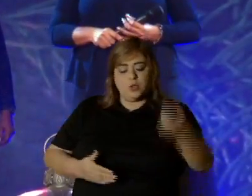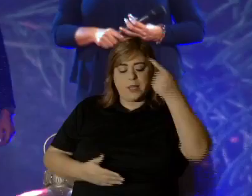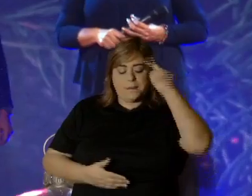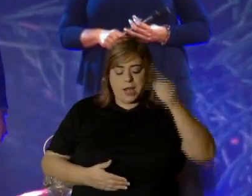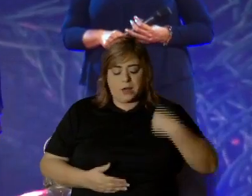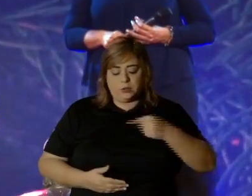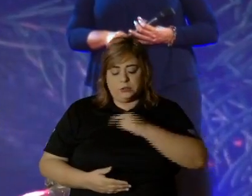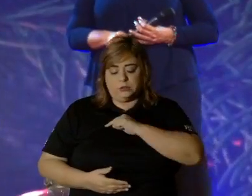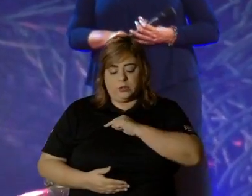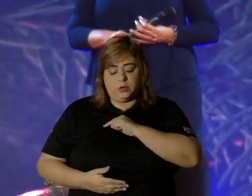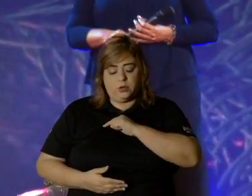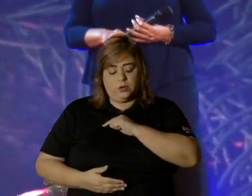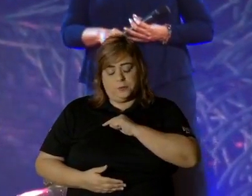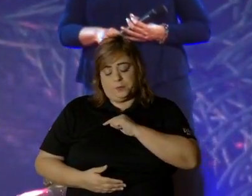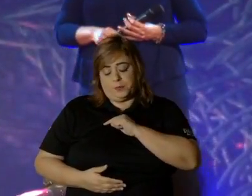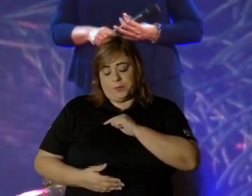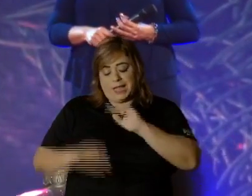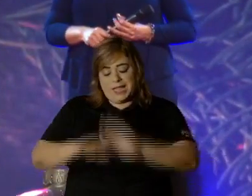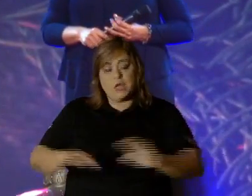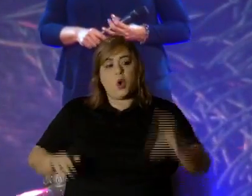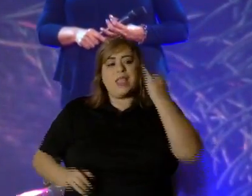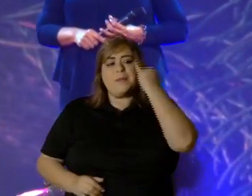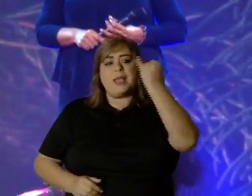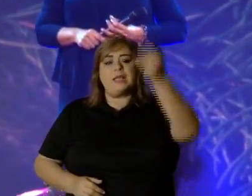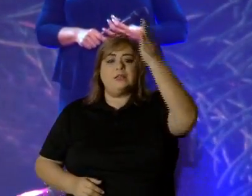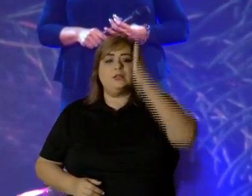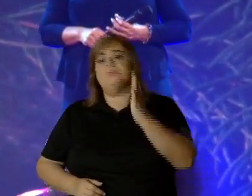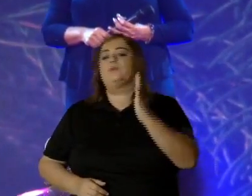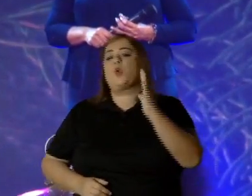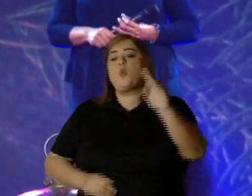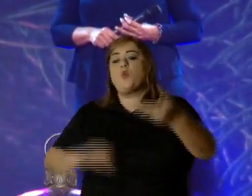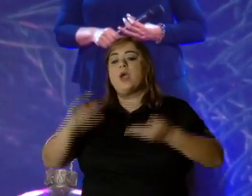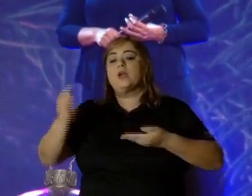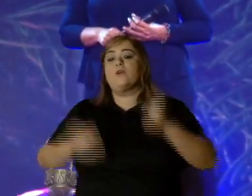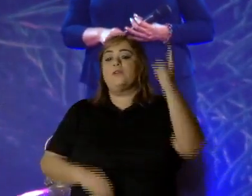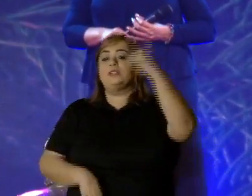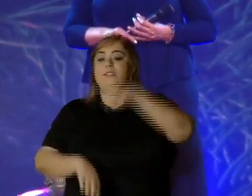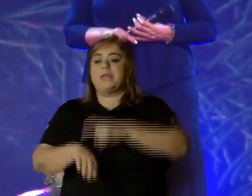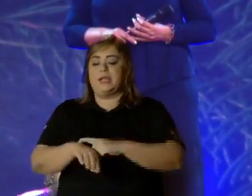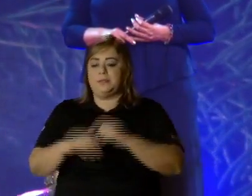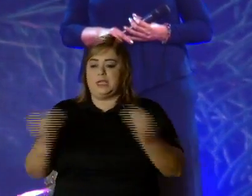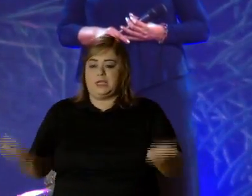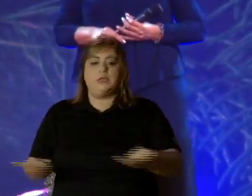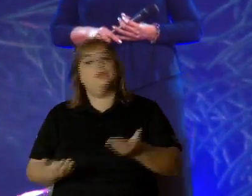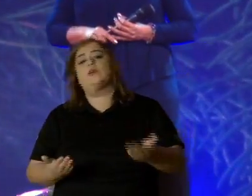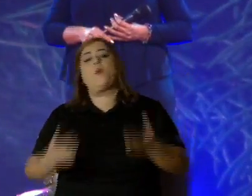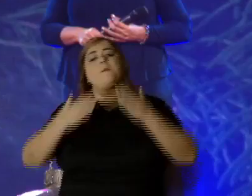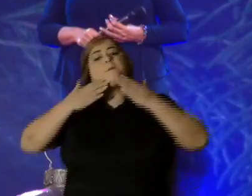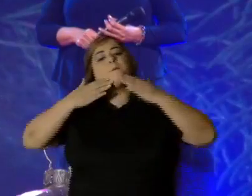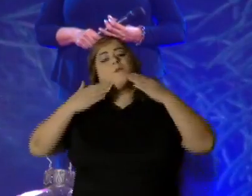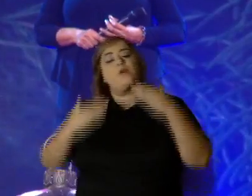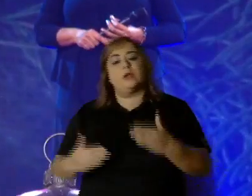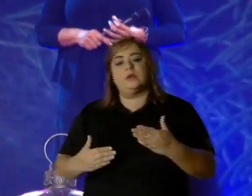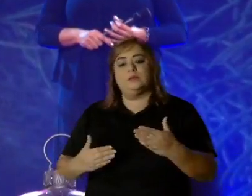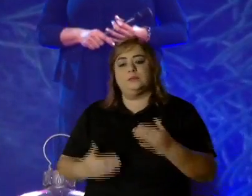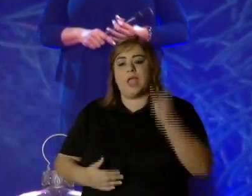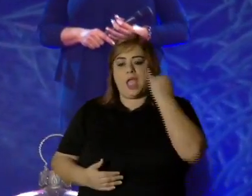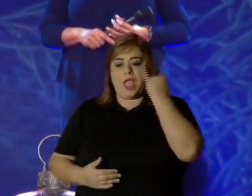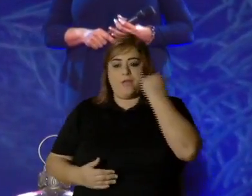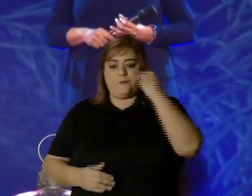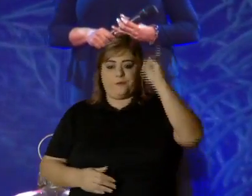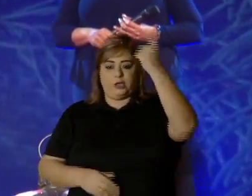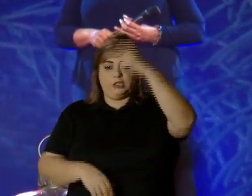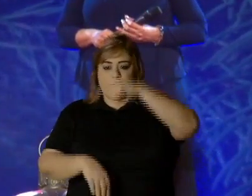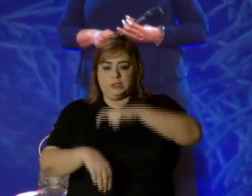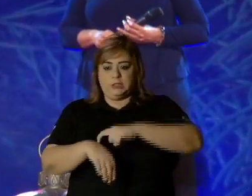casa. Bienvenidos si esta es su primera vez. Qué bueno que está con nosotros. Si esta es su primera vez después de la